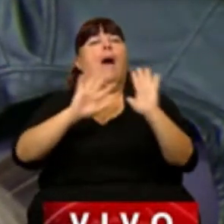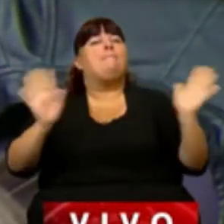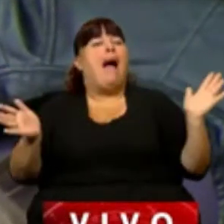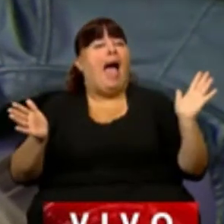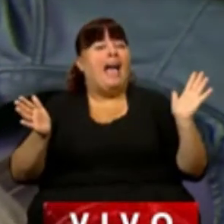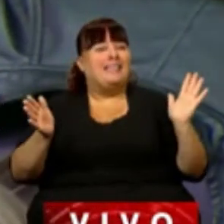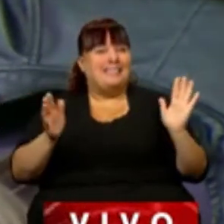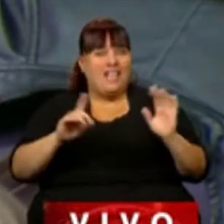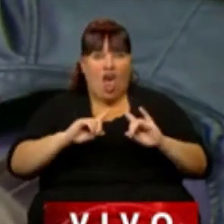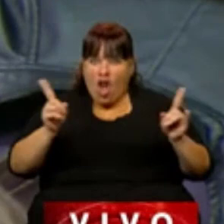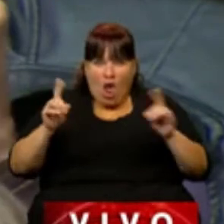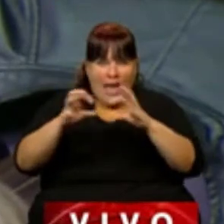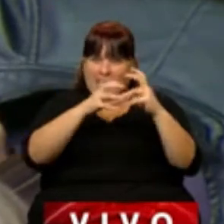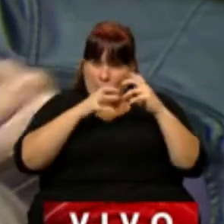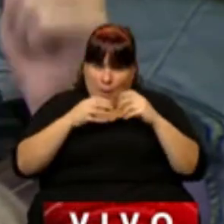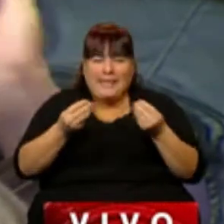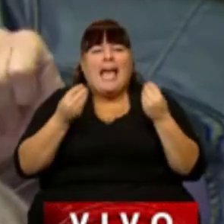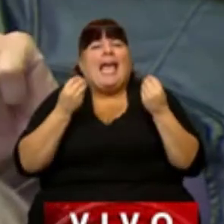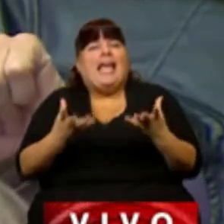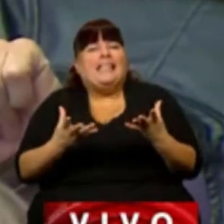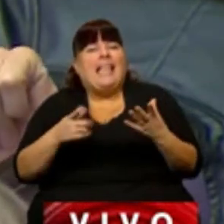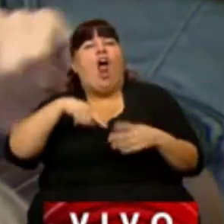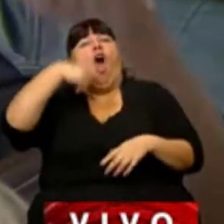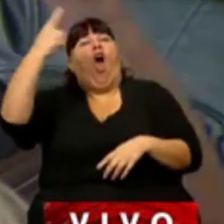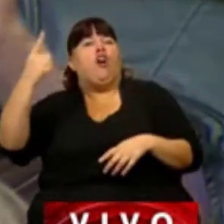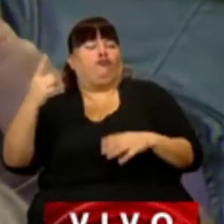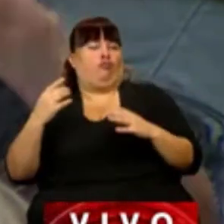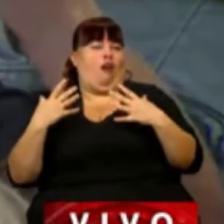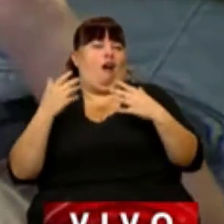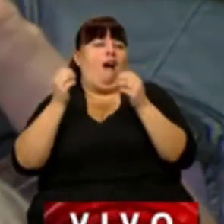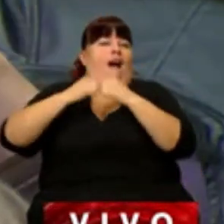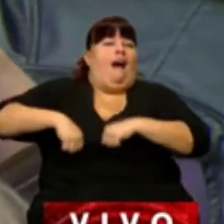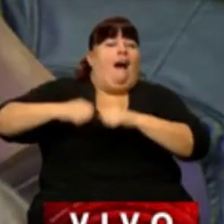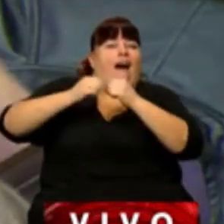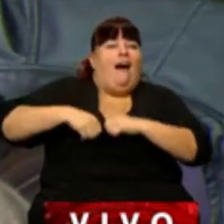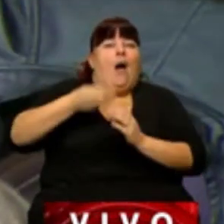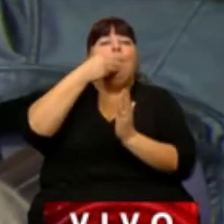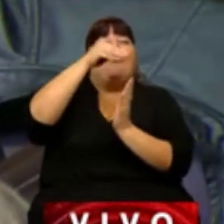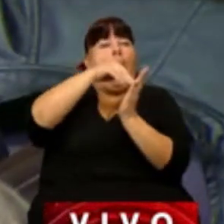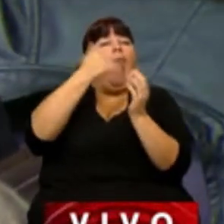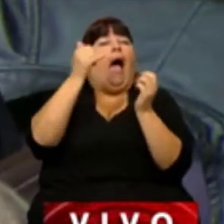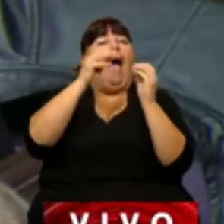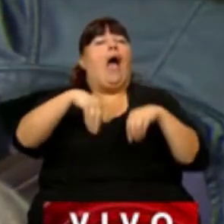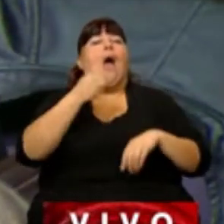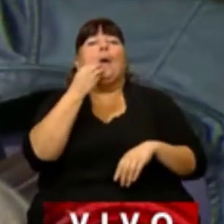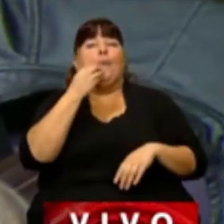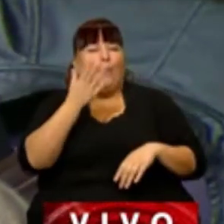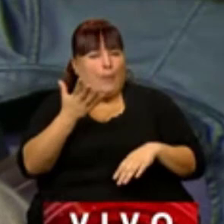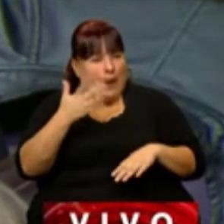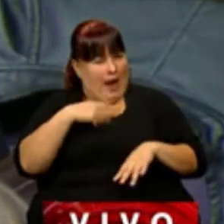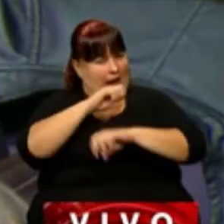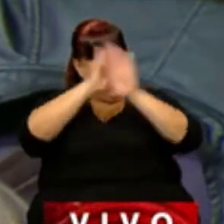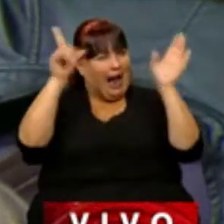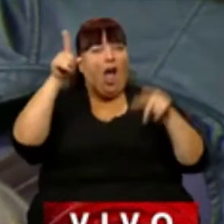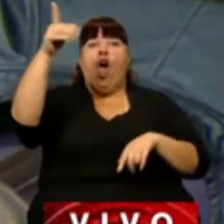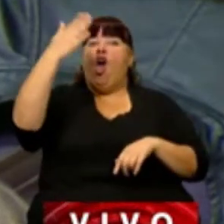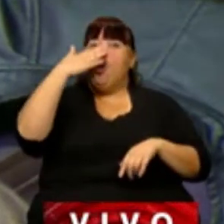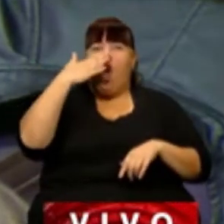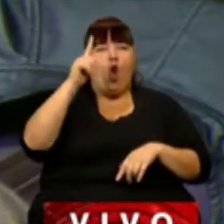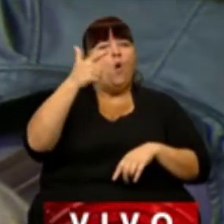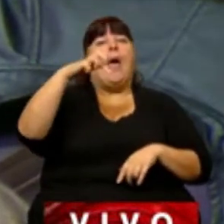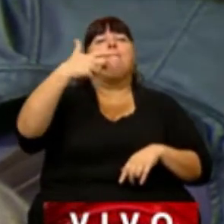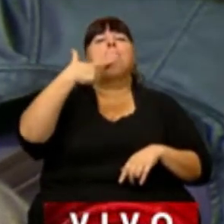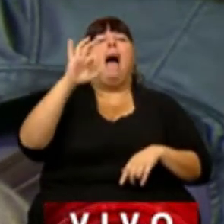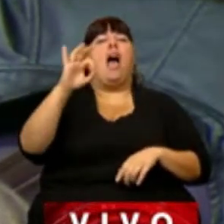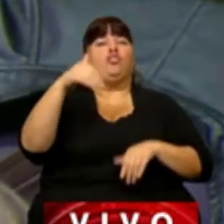¿No vamos a discutir qué pasa con los monstruos que esconden en las boletas? Aclaro, en Córdoba no hay